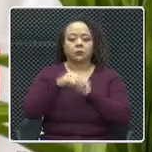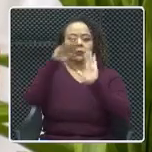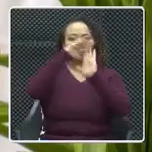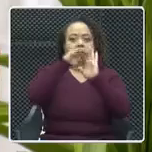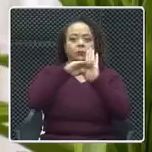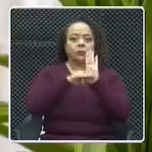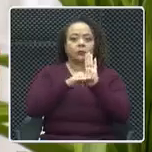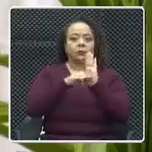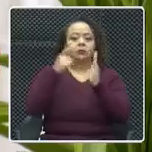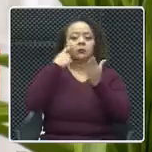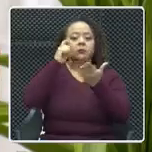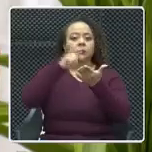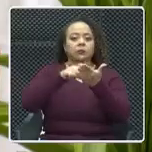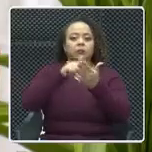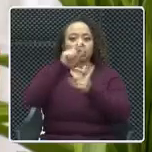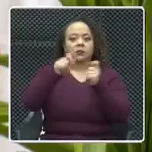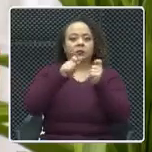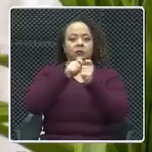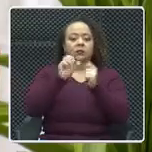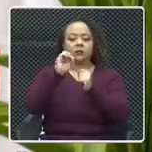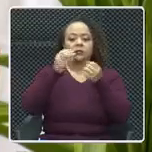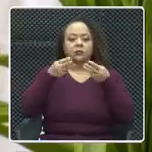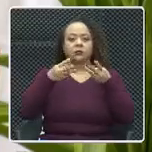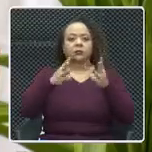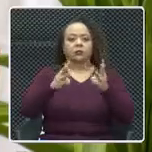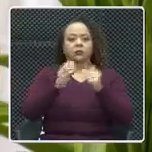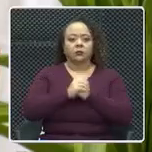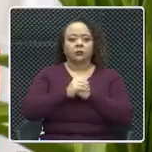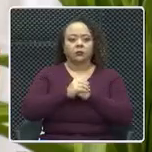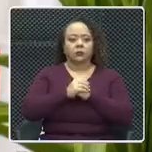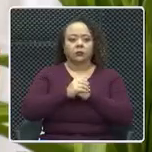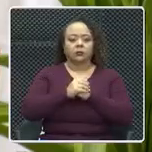una lista de verificación puntual o método